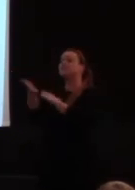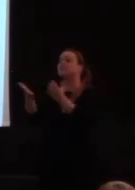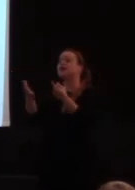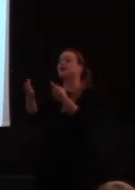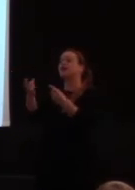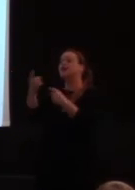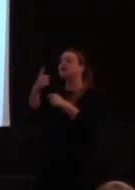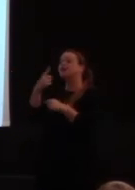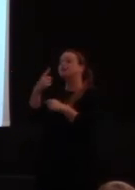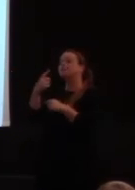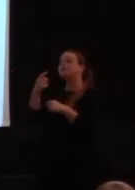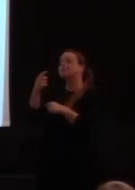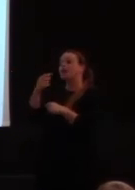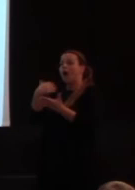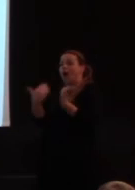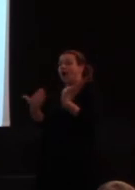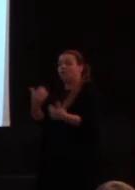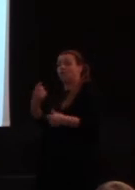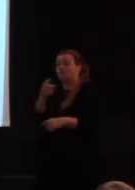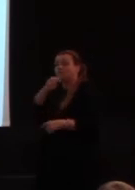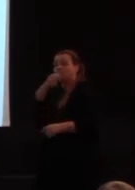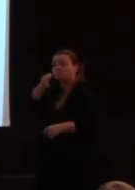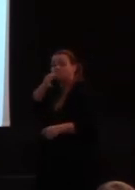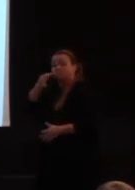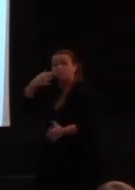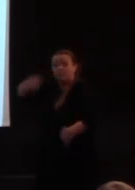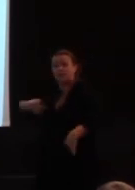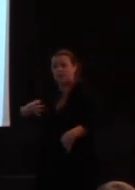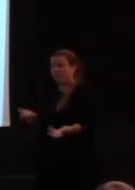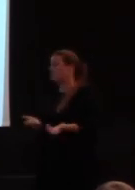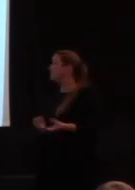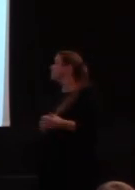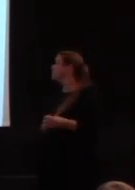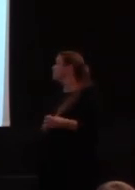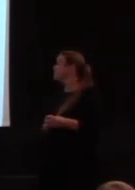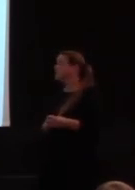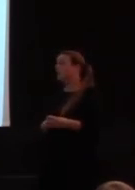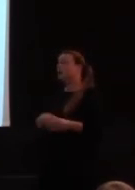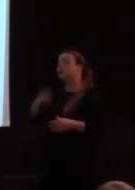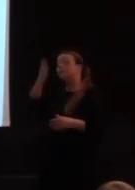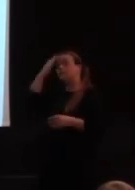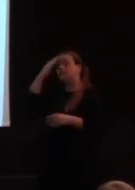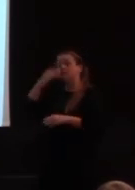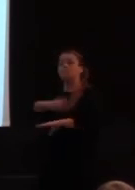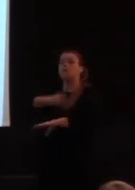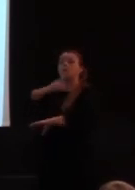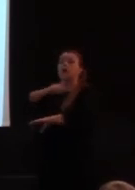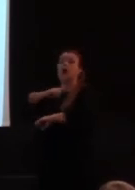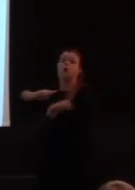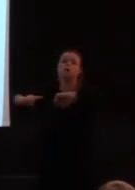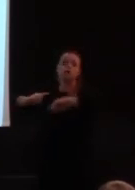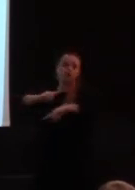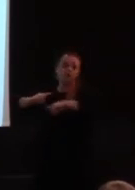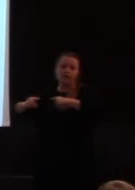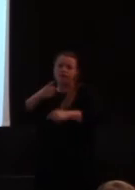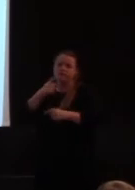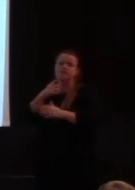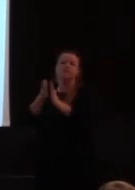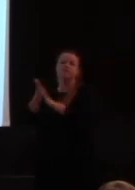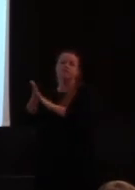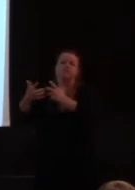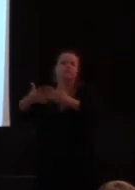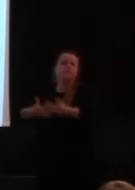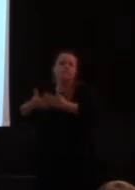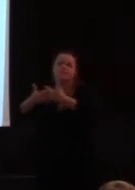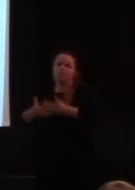sea verdad, ¿eh? Y por último, dice, si este principio de autoridad se mantiene a base de autoritarismo, no funciona.